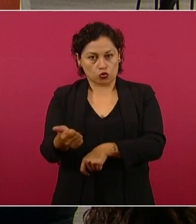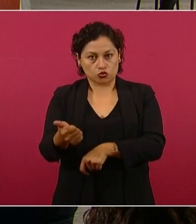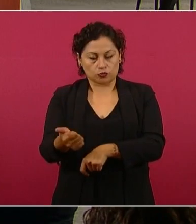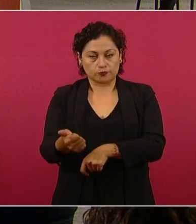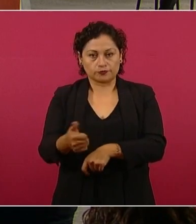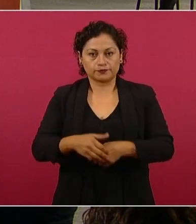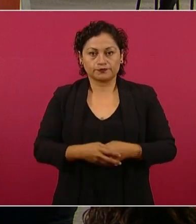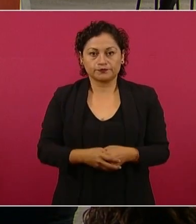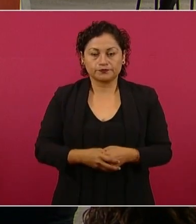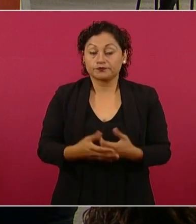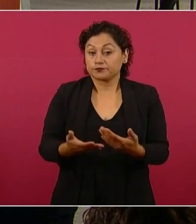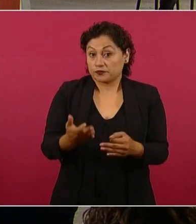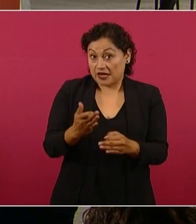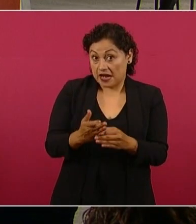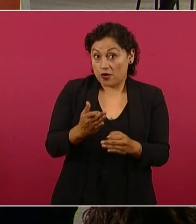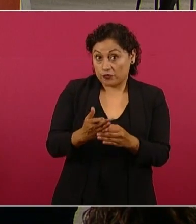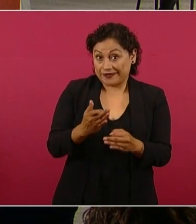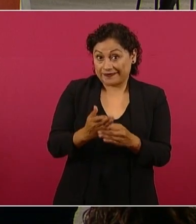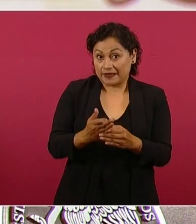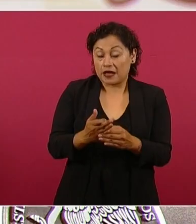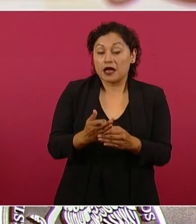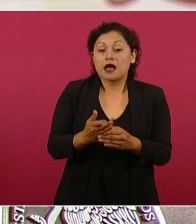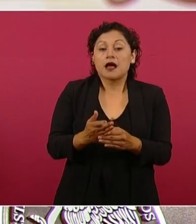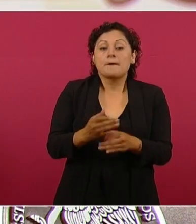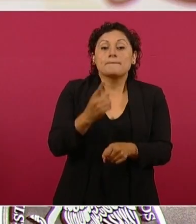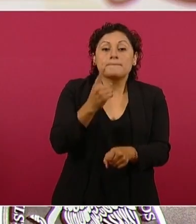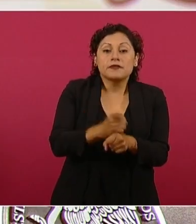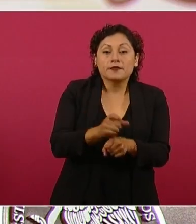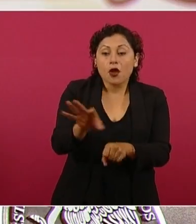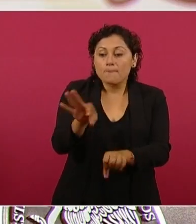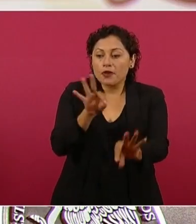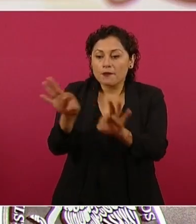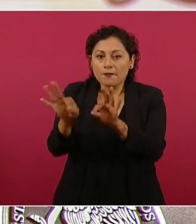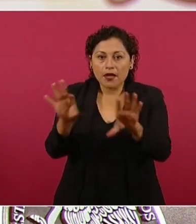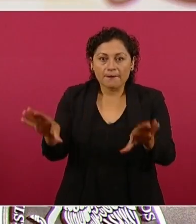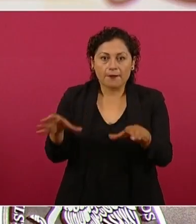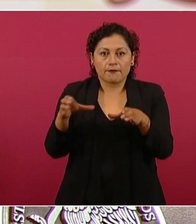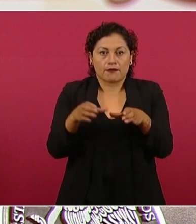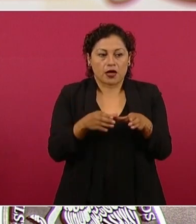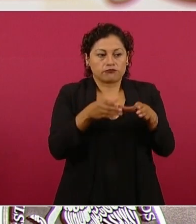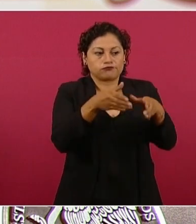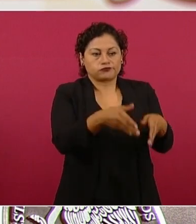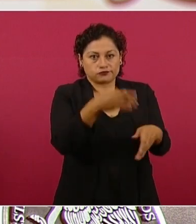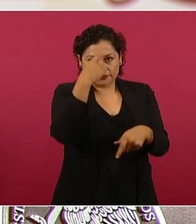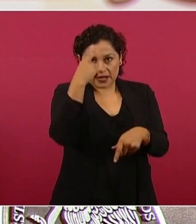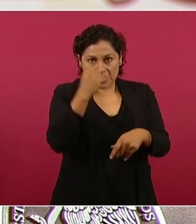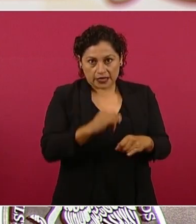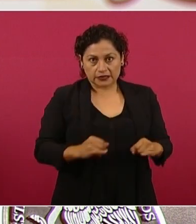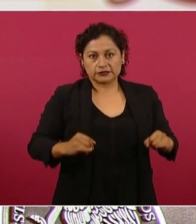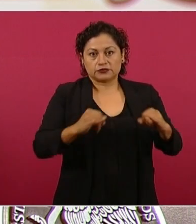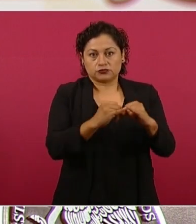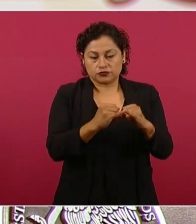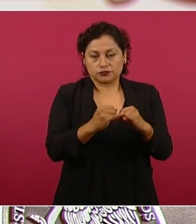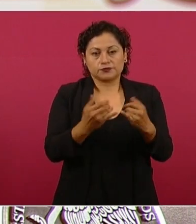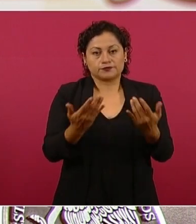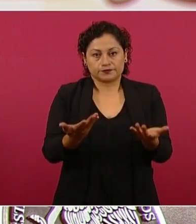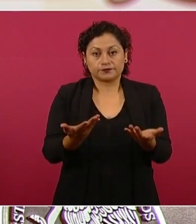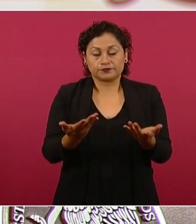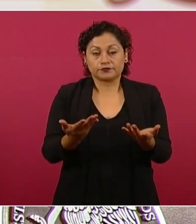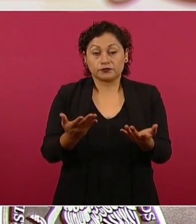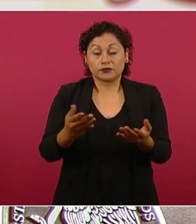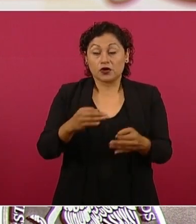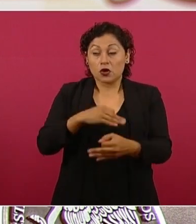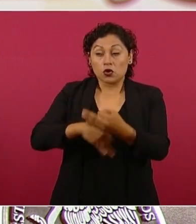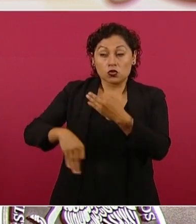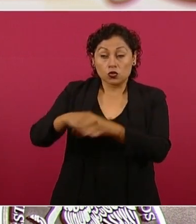en la primera ronda de contratación de cada una de las instituciones. Del total de especialistas que se acreditaron,